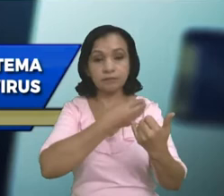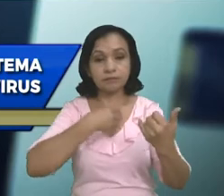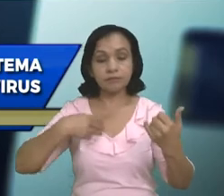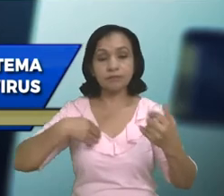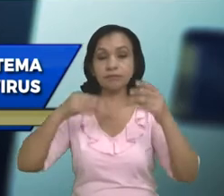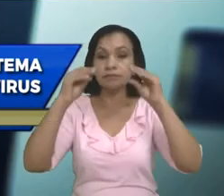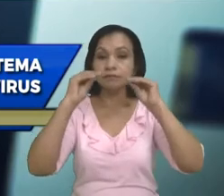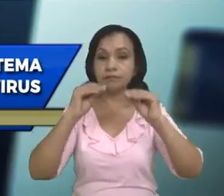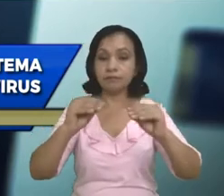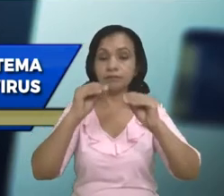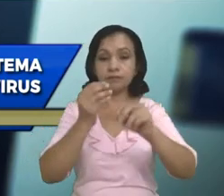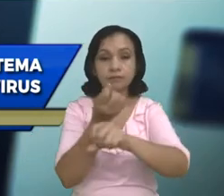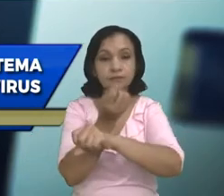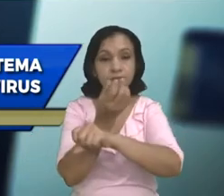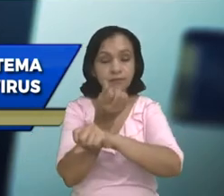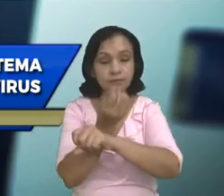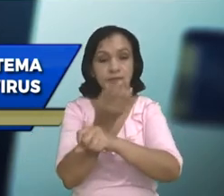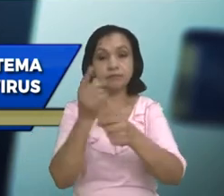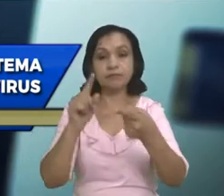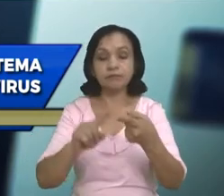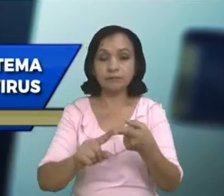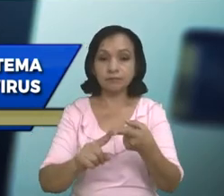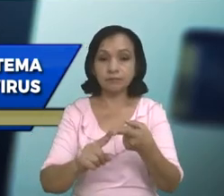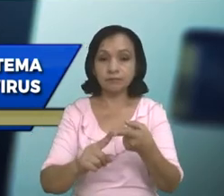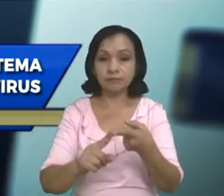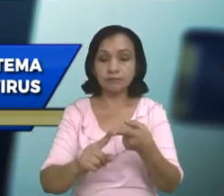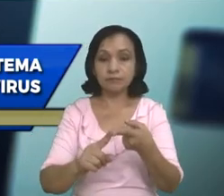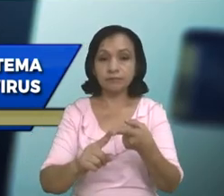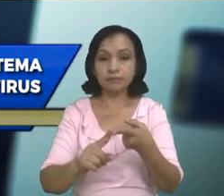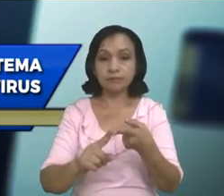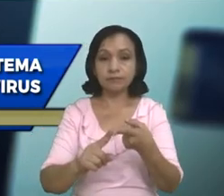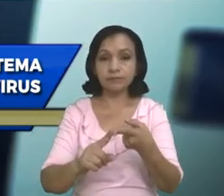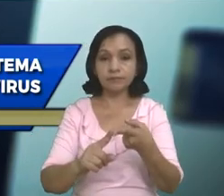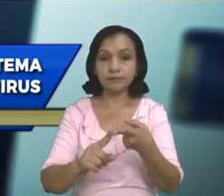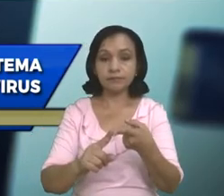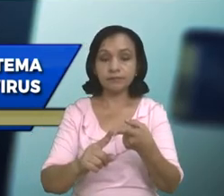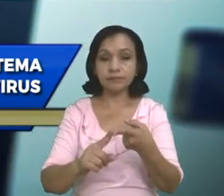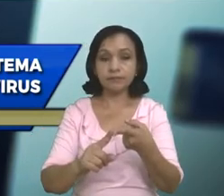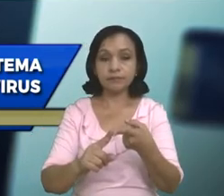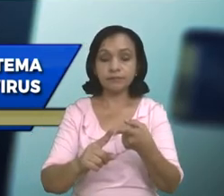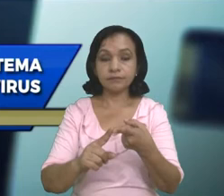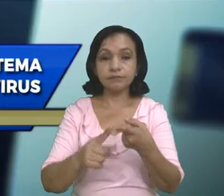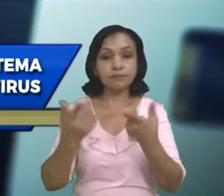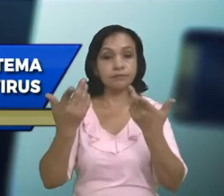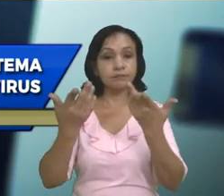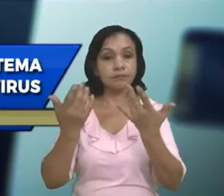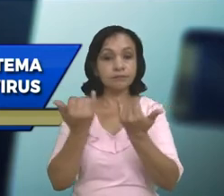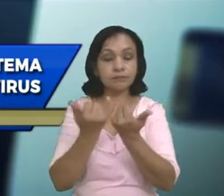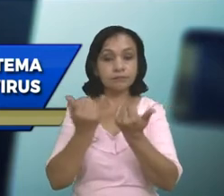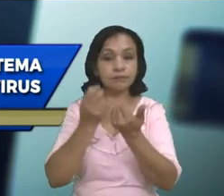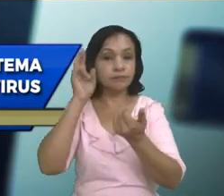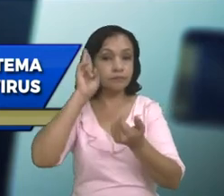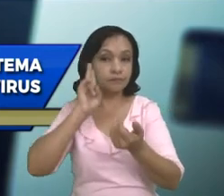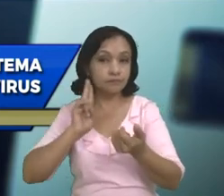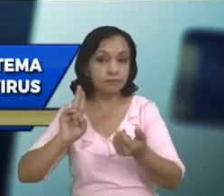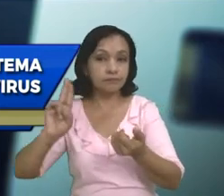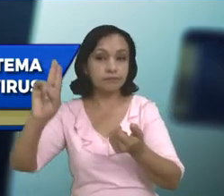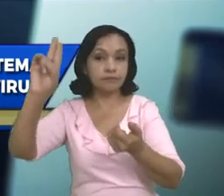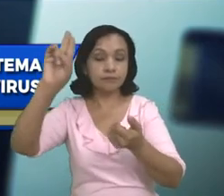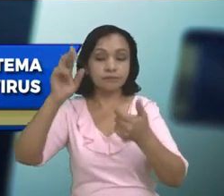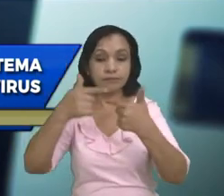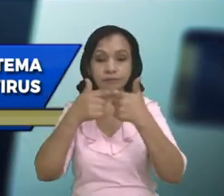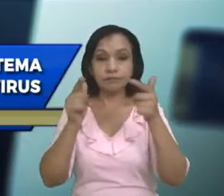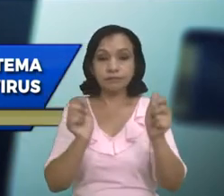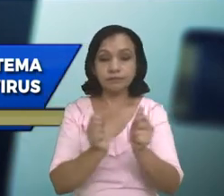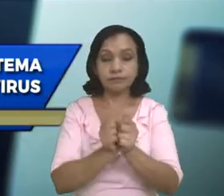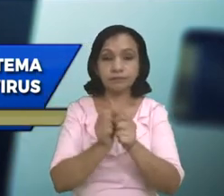la alcaldía los alcaldes y el cuerpo académico de la universidad esté